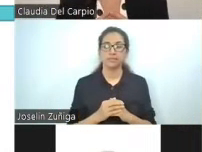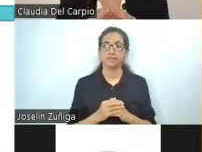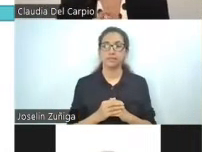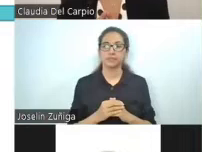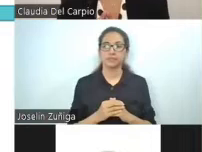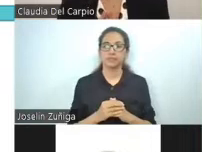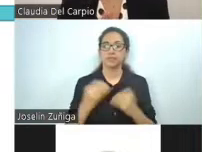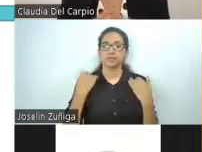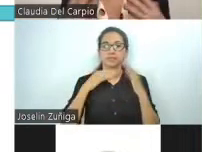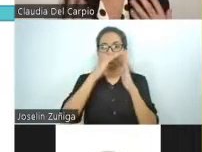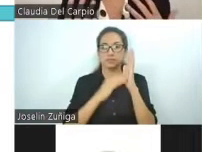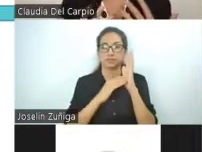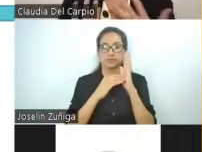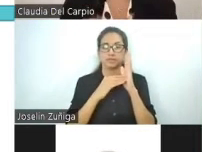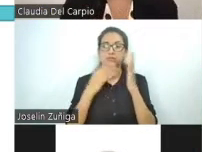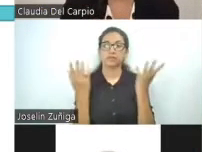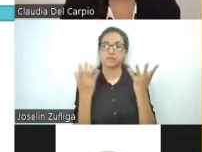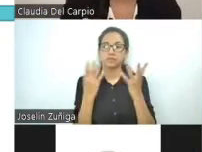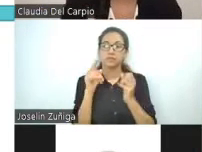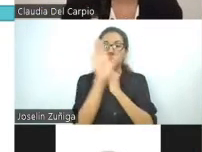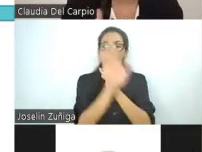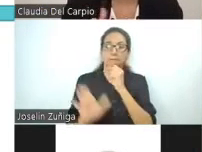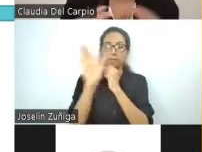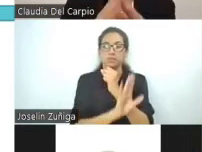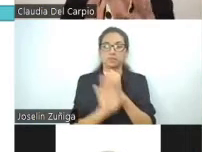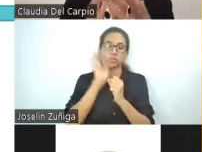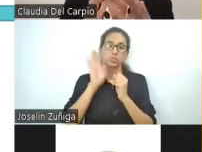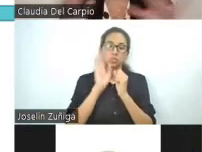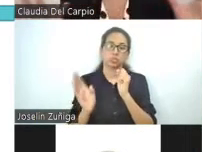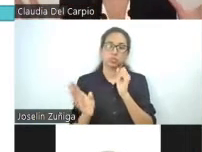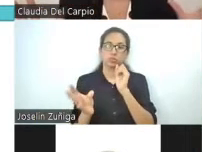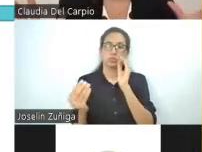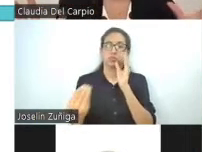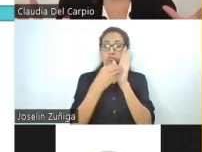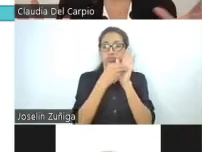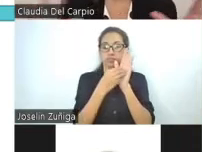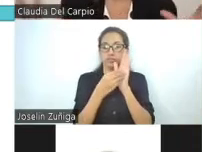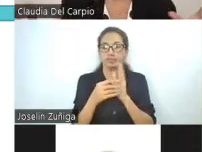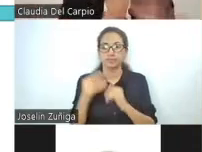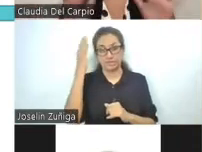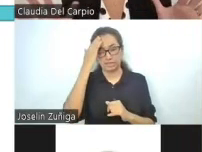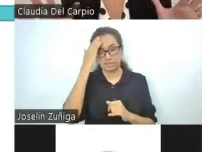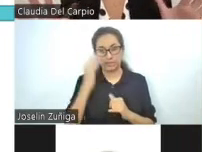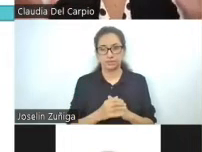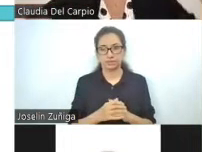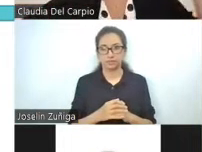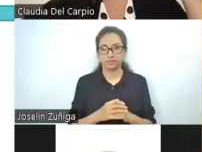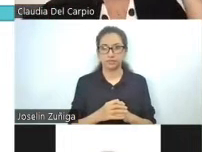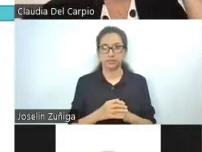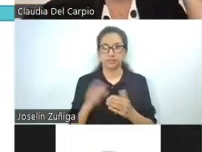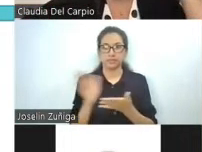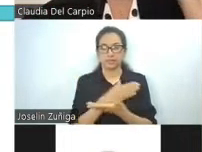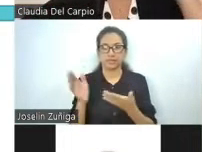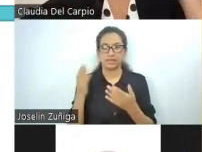un ecosistema que nos protege contra infecciones. Es sumamente inteligente, a la vagina no hay que hacerle nada y ella sabe